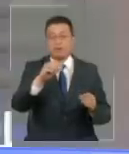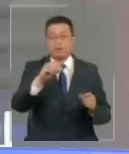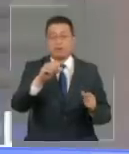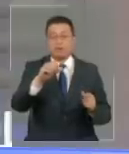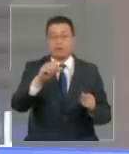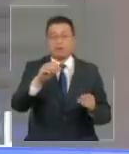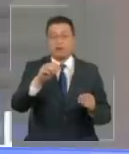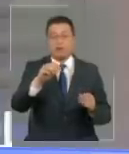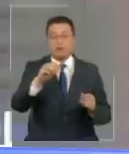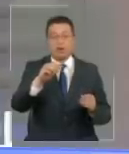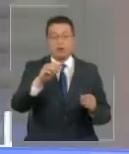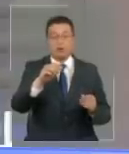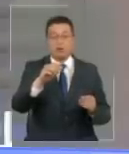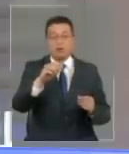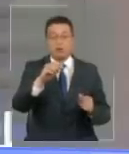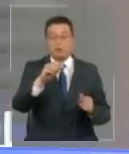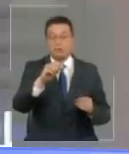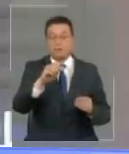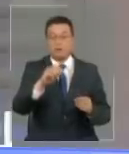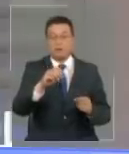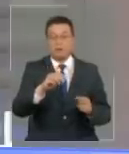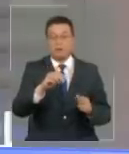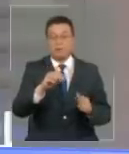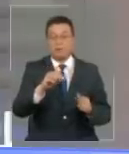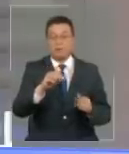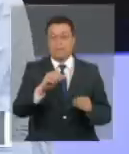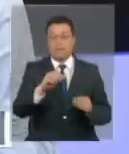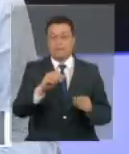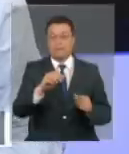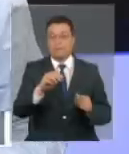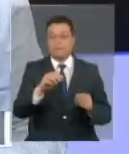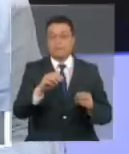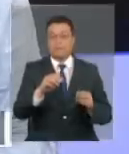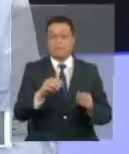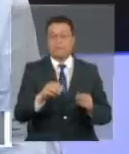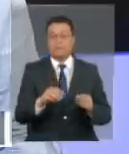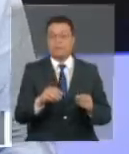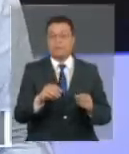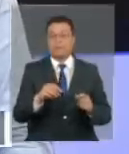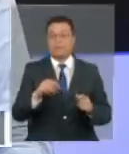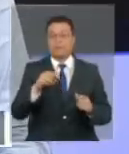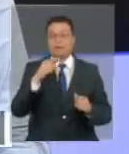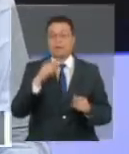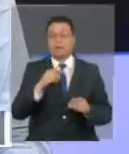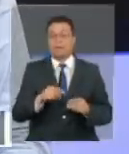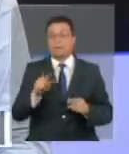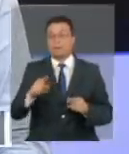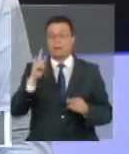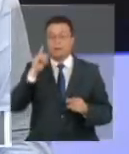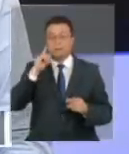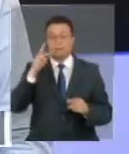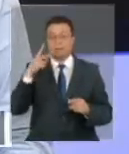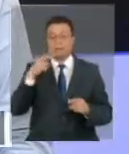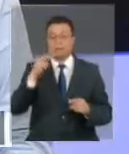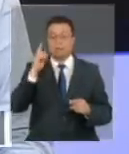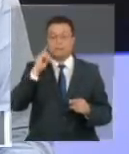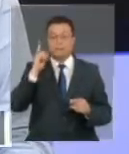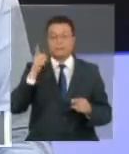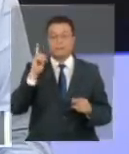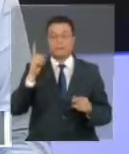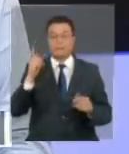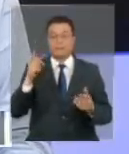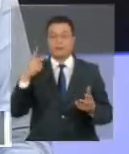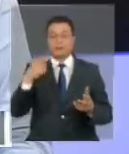y que los niños tengan que salir de nuevo porque no tienen plata para jugar en ellas? Yo lo que voy a hacer es mejorar ostensiblemente